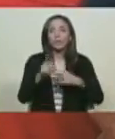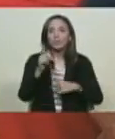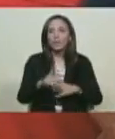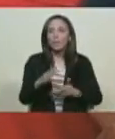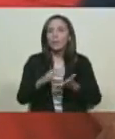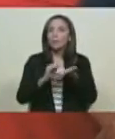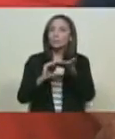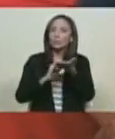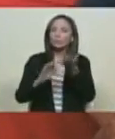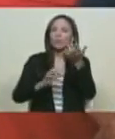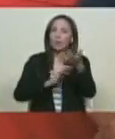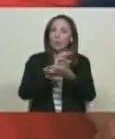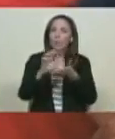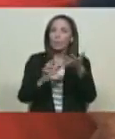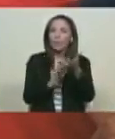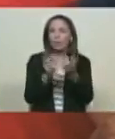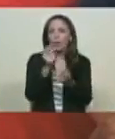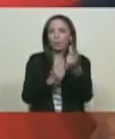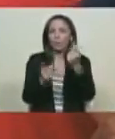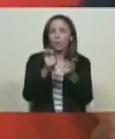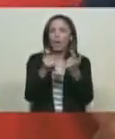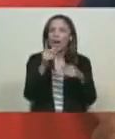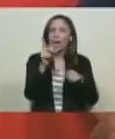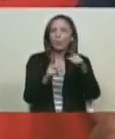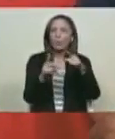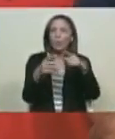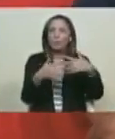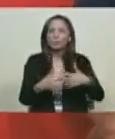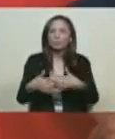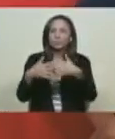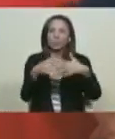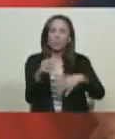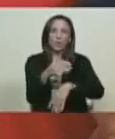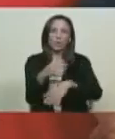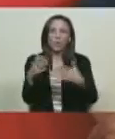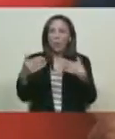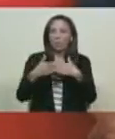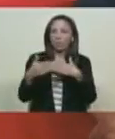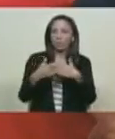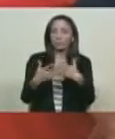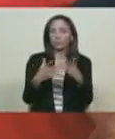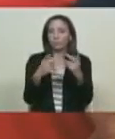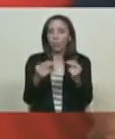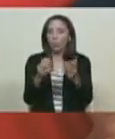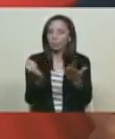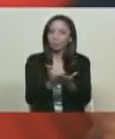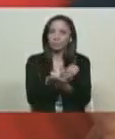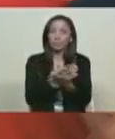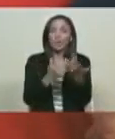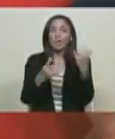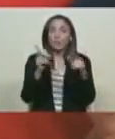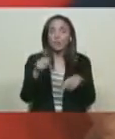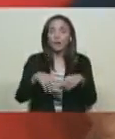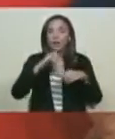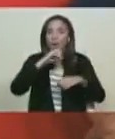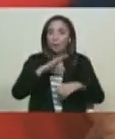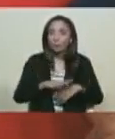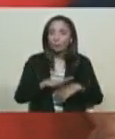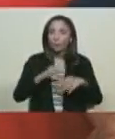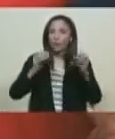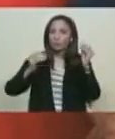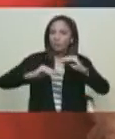contrarrestar la guerra económica impulsada por los monopolios de la derecha. tras un acuerdo histórico promovido por